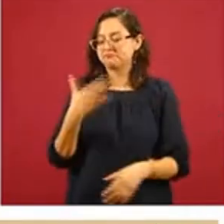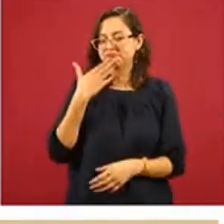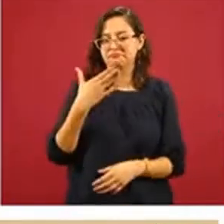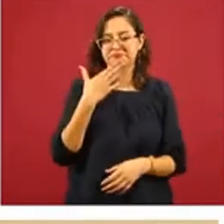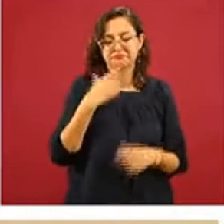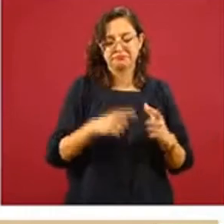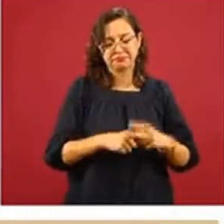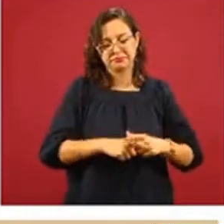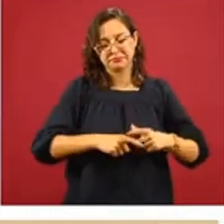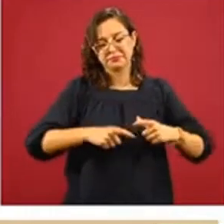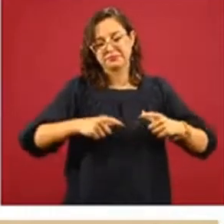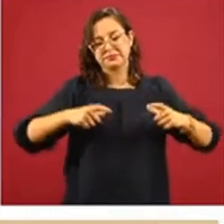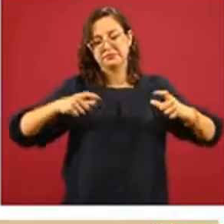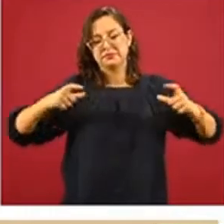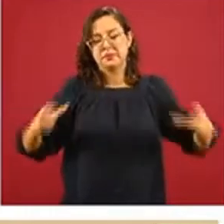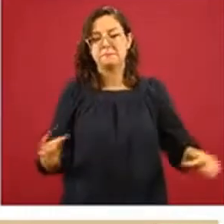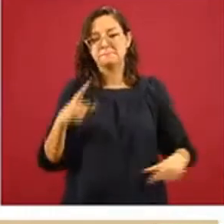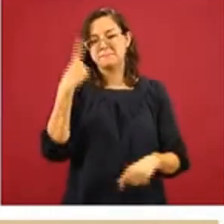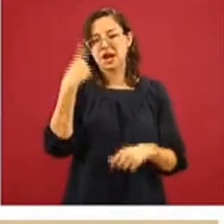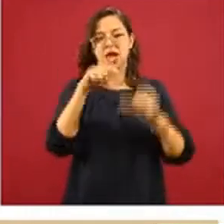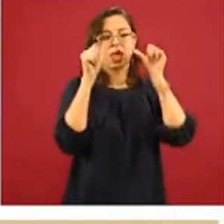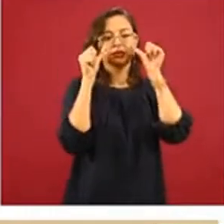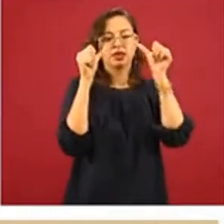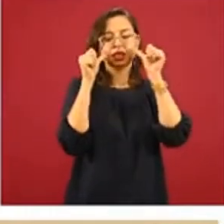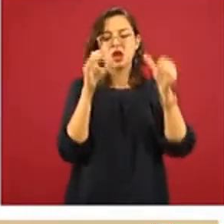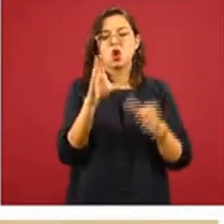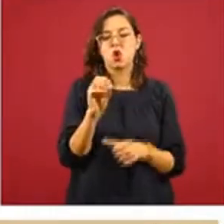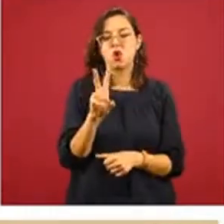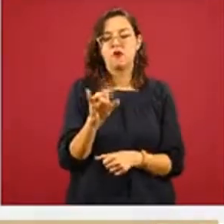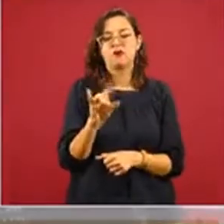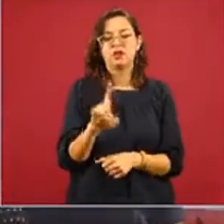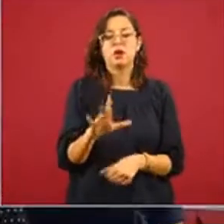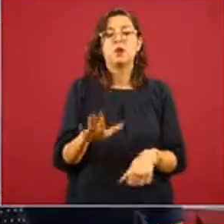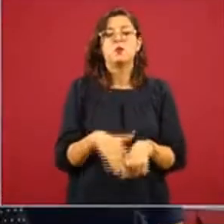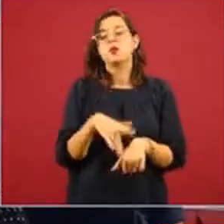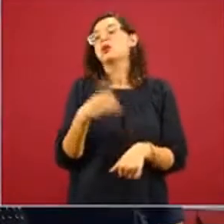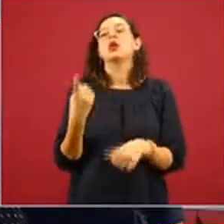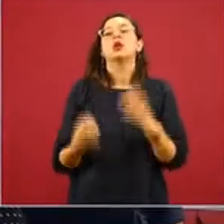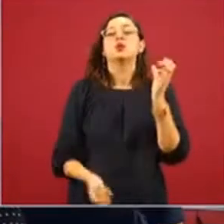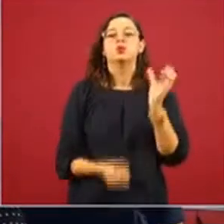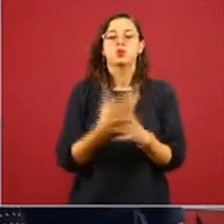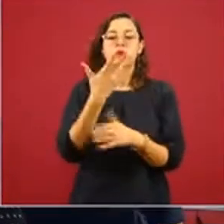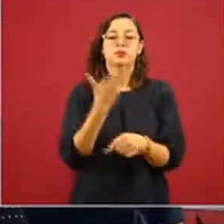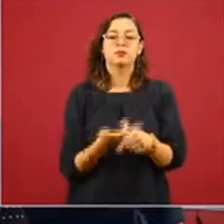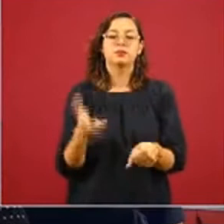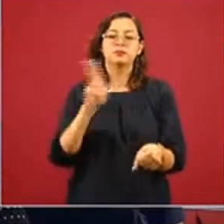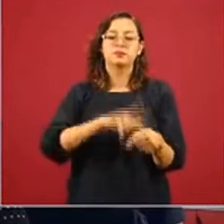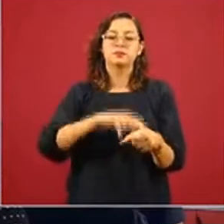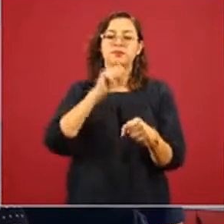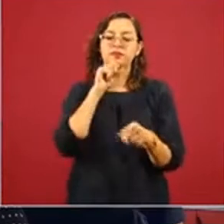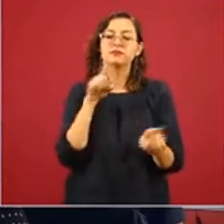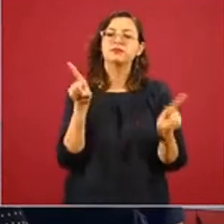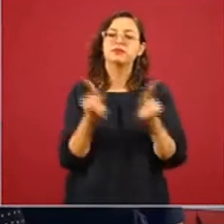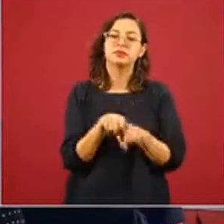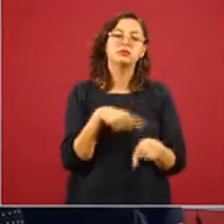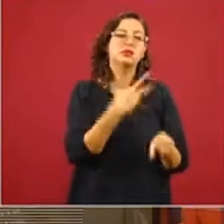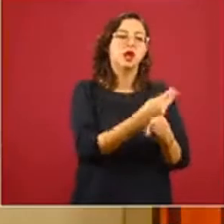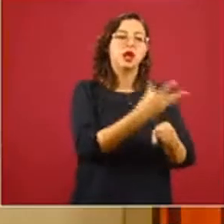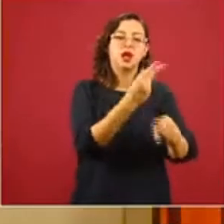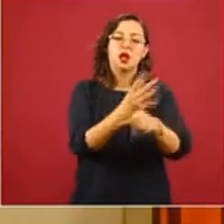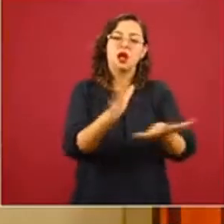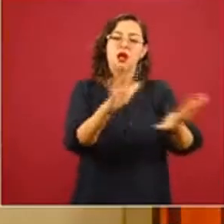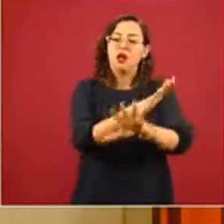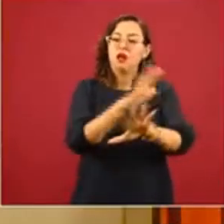ascendente, dado que estas designaciones de unidades nuevas, así como la reconversión y expansión de